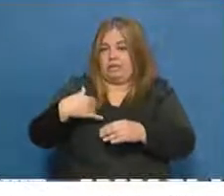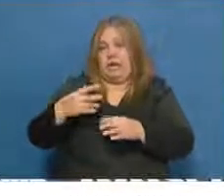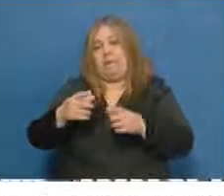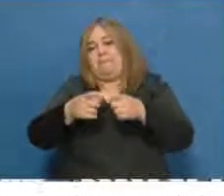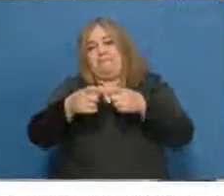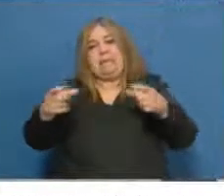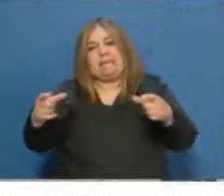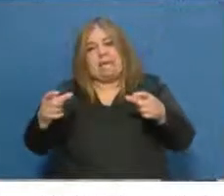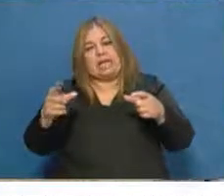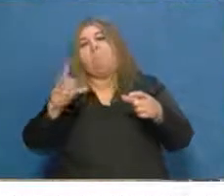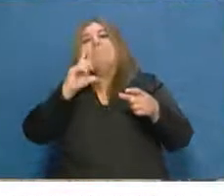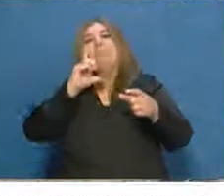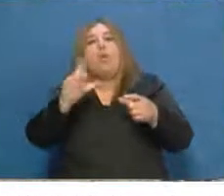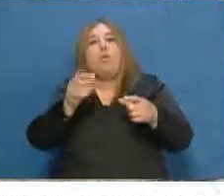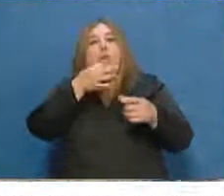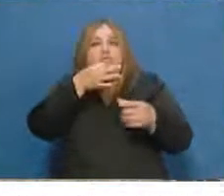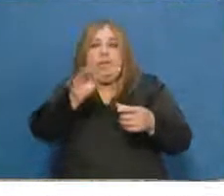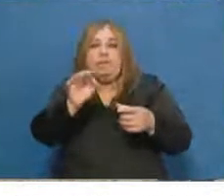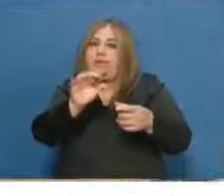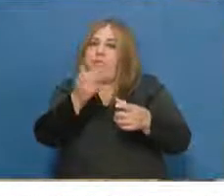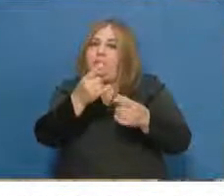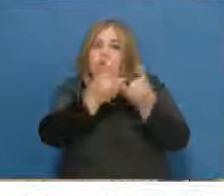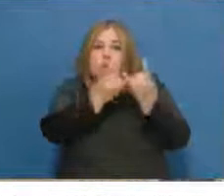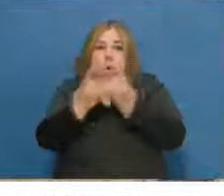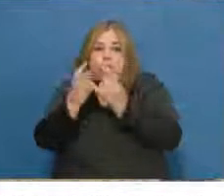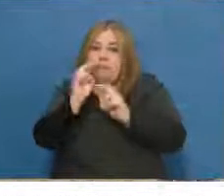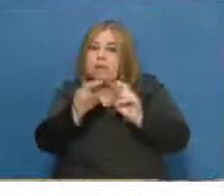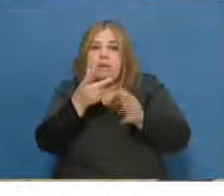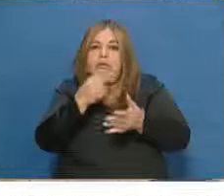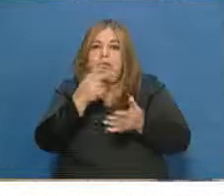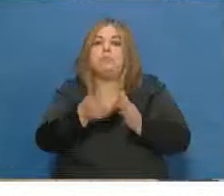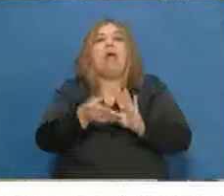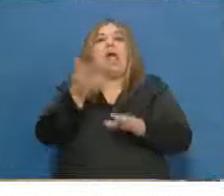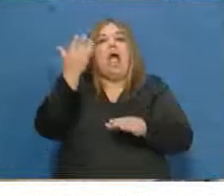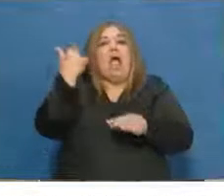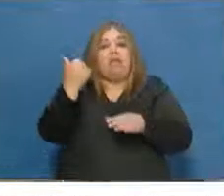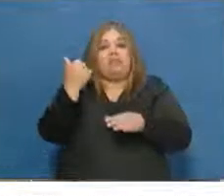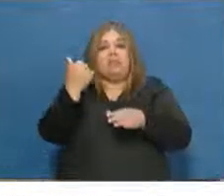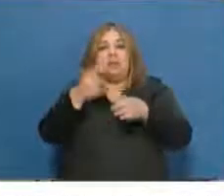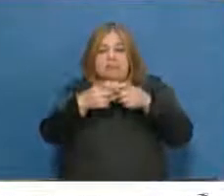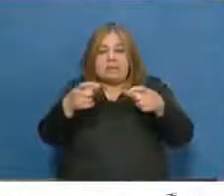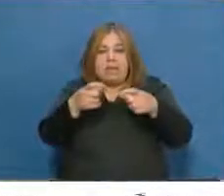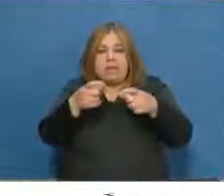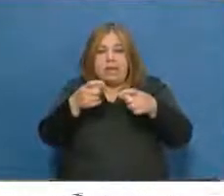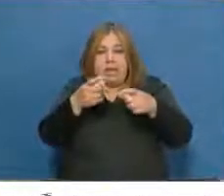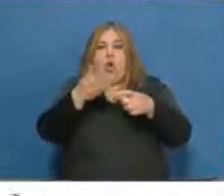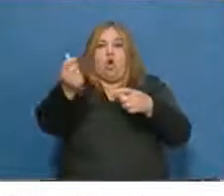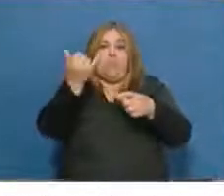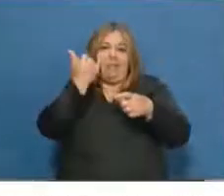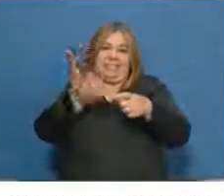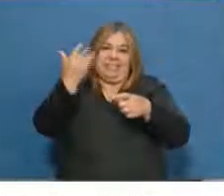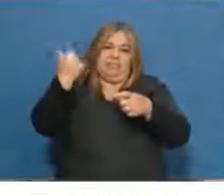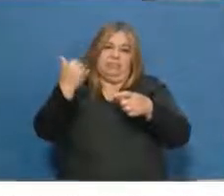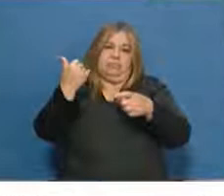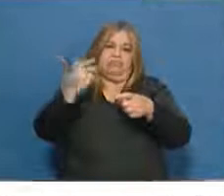no vas a poder conseguirlo si te metes a su página web, aquellos que tenían comprado pasajes para esa fecha no se los ha cancelado Aerolíneas e incluso